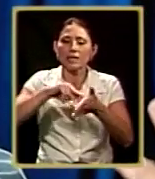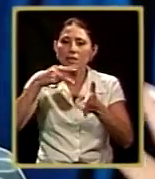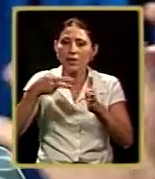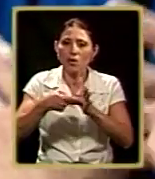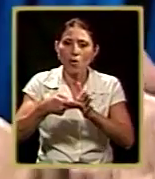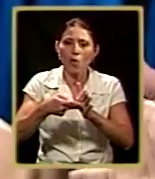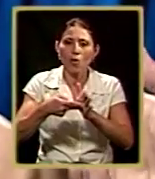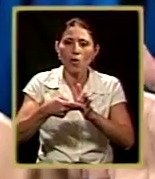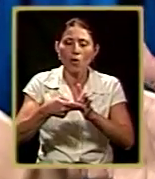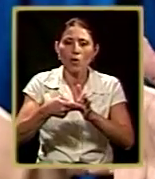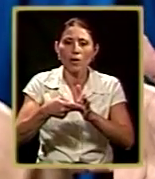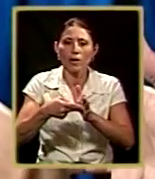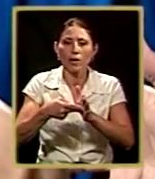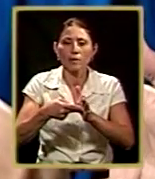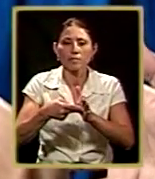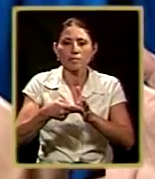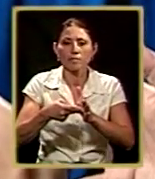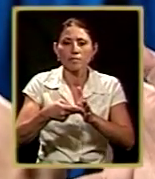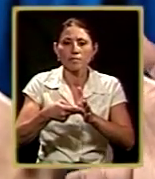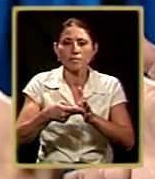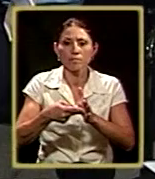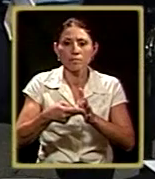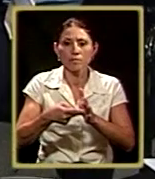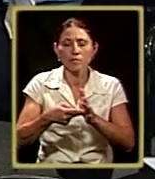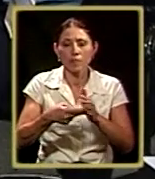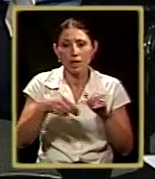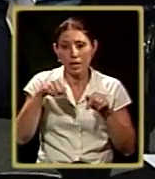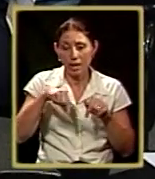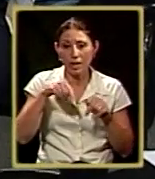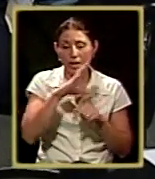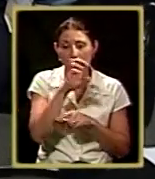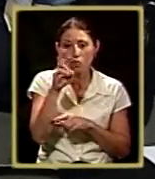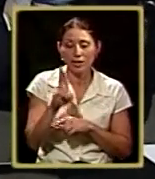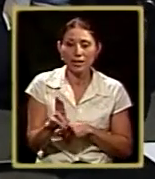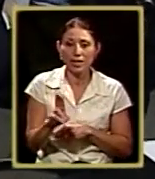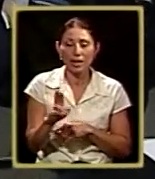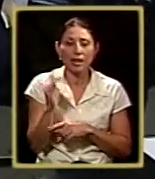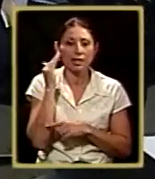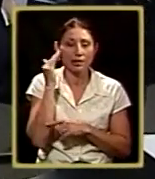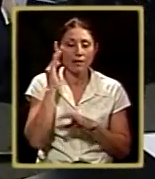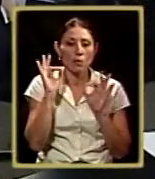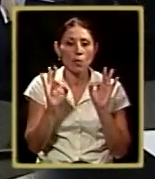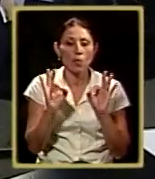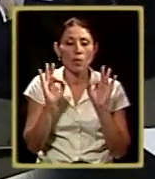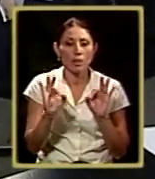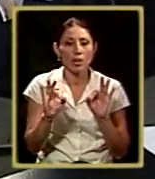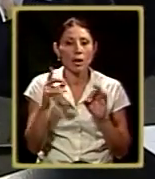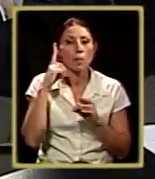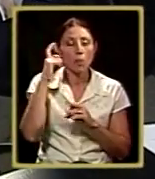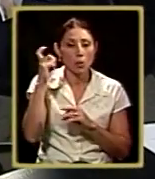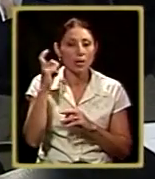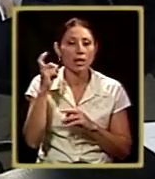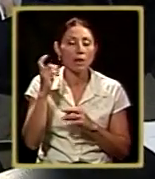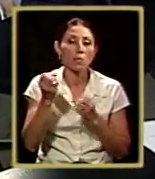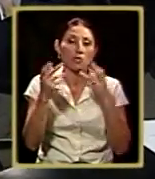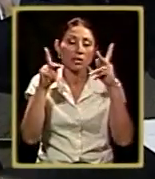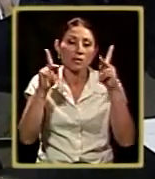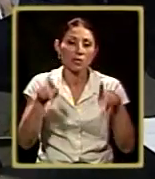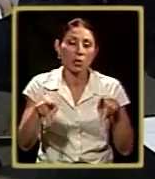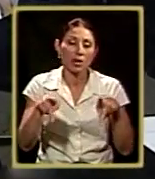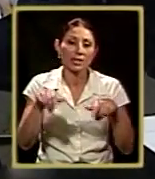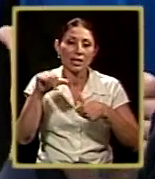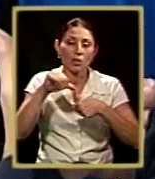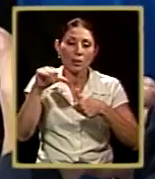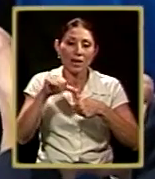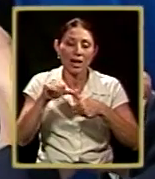significó, y en Costa Rica se constata bien con la presencia de los queridos centroamericanos que viven con nosotros y nos